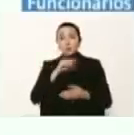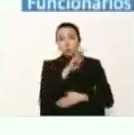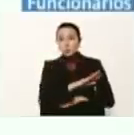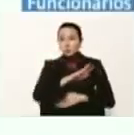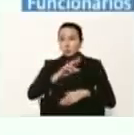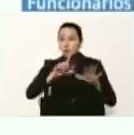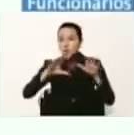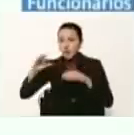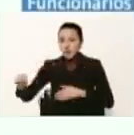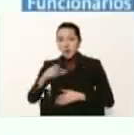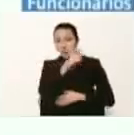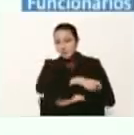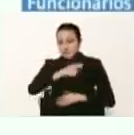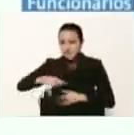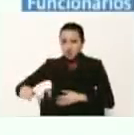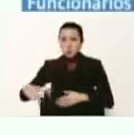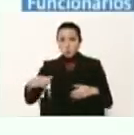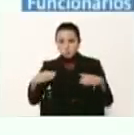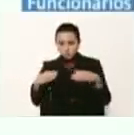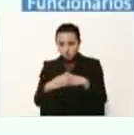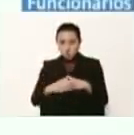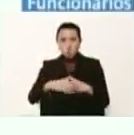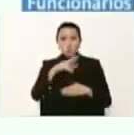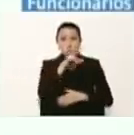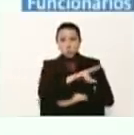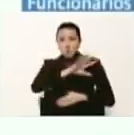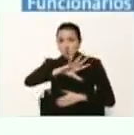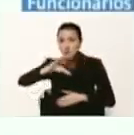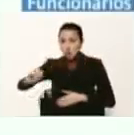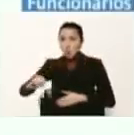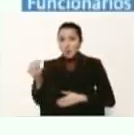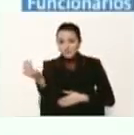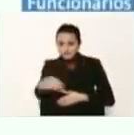de 650 hombres que están a pedido.